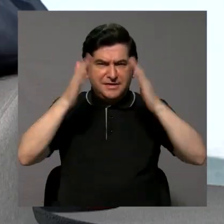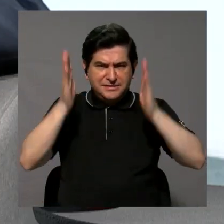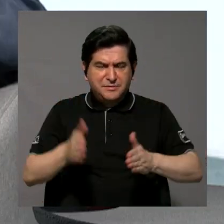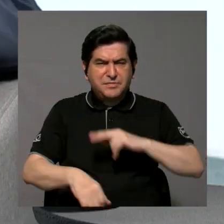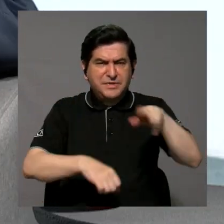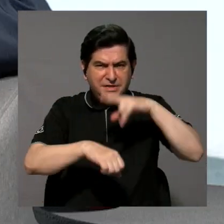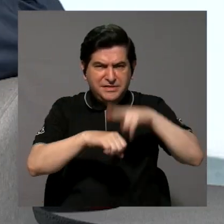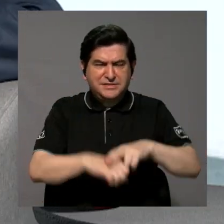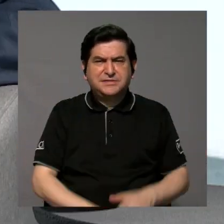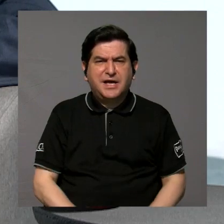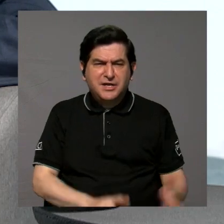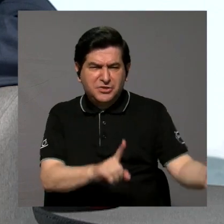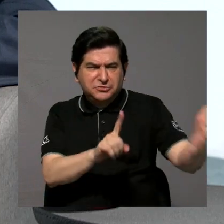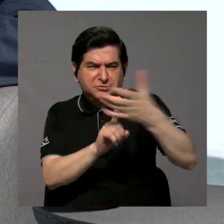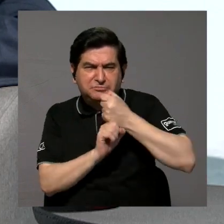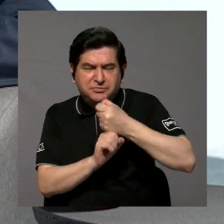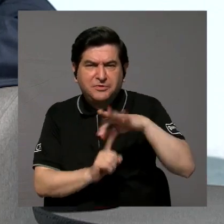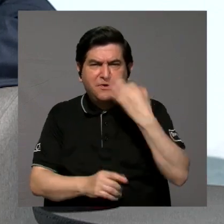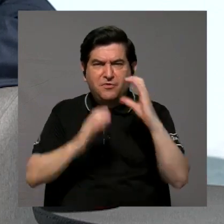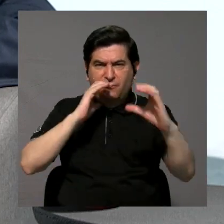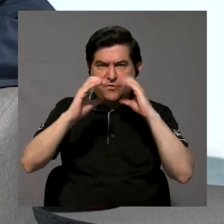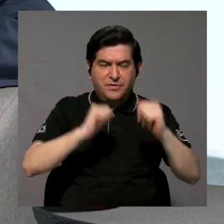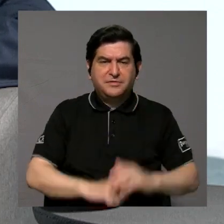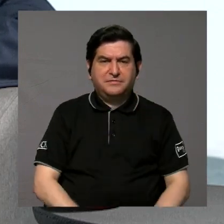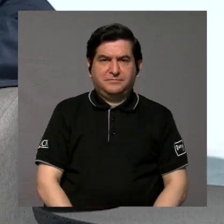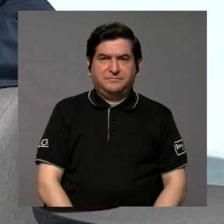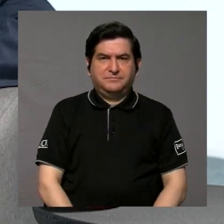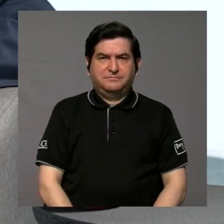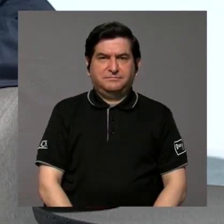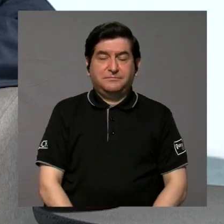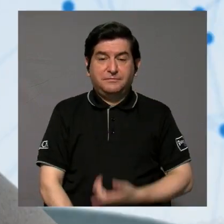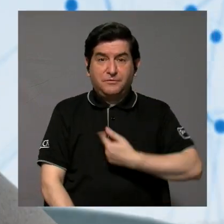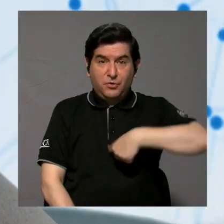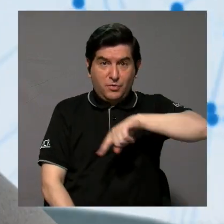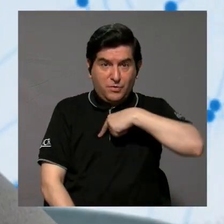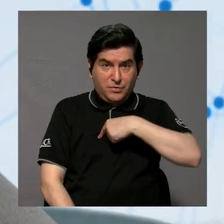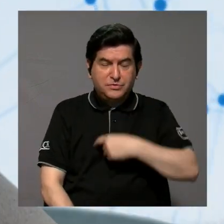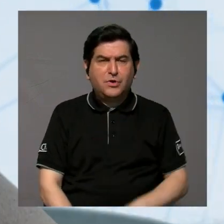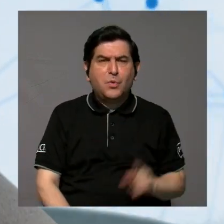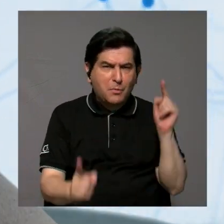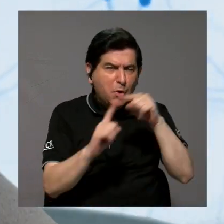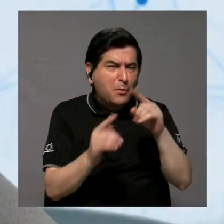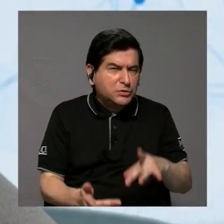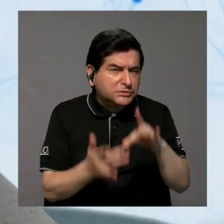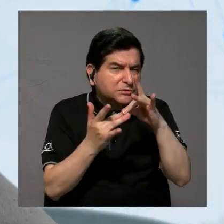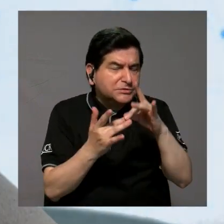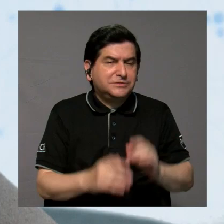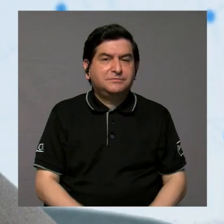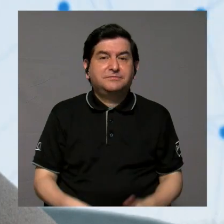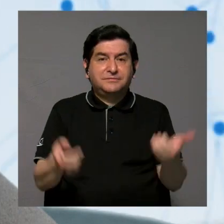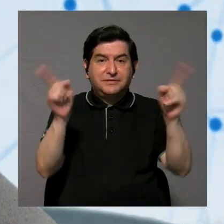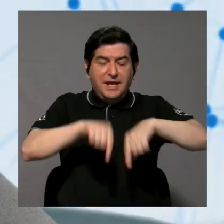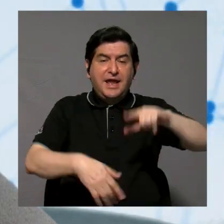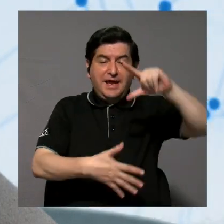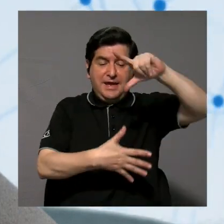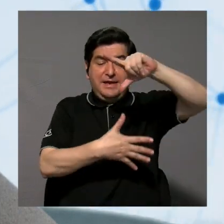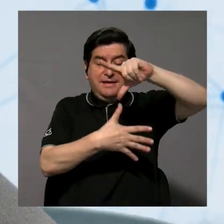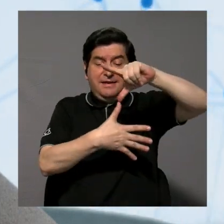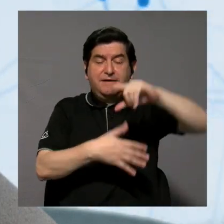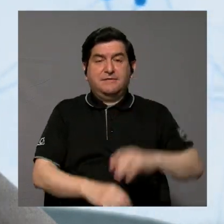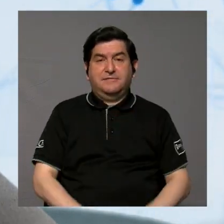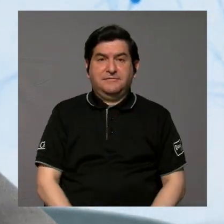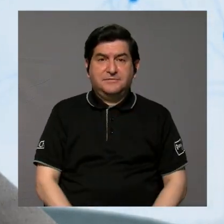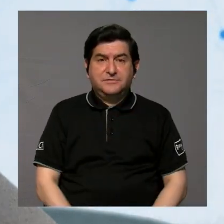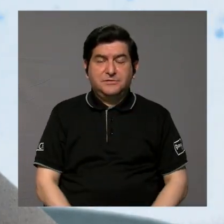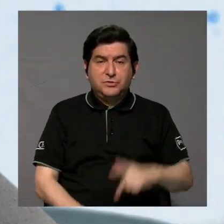vemos nosotros capturando medios de comunicación. Nosotros hablamos... Con fines muy particulares. Sí, en el caso de América Latina estamos hablando